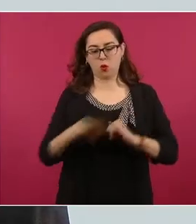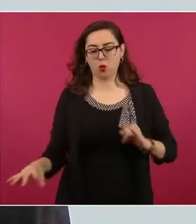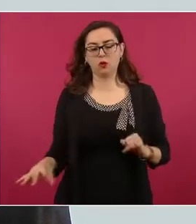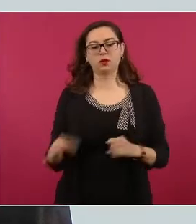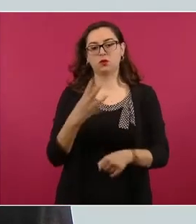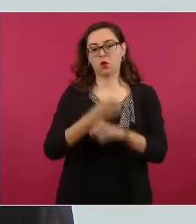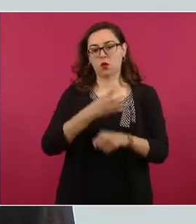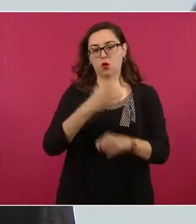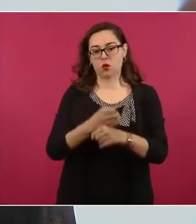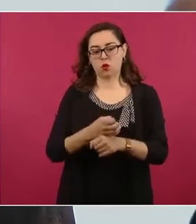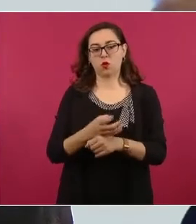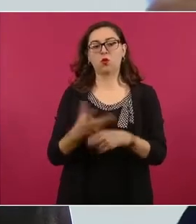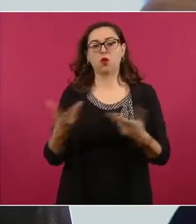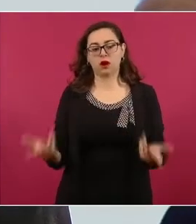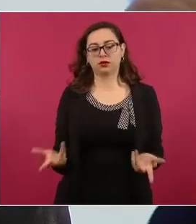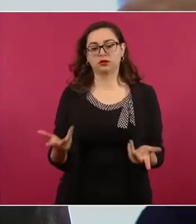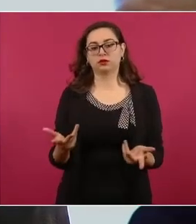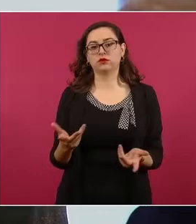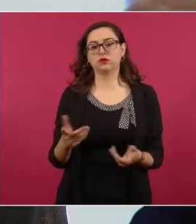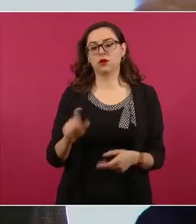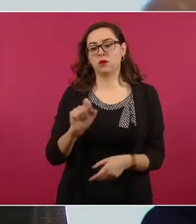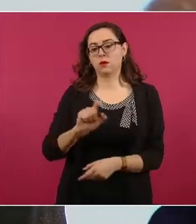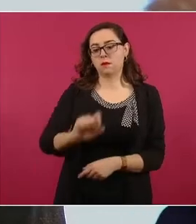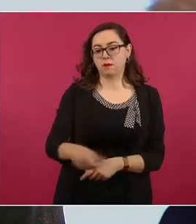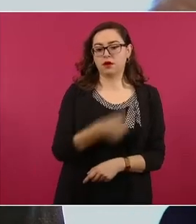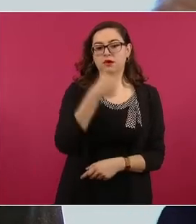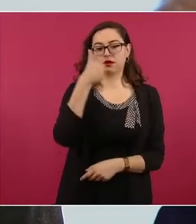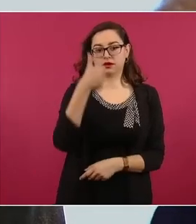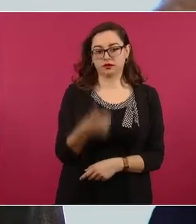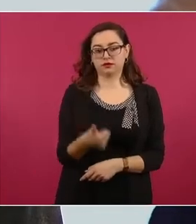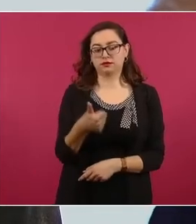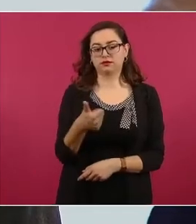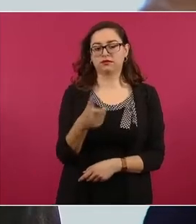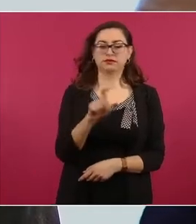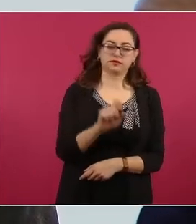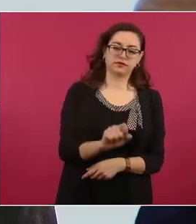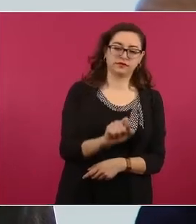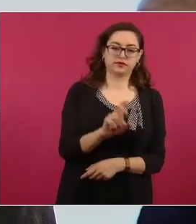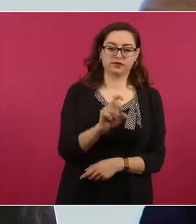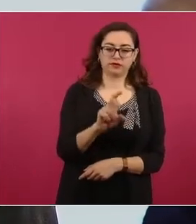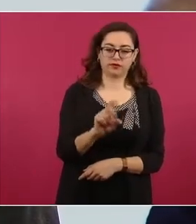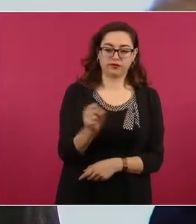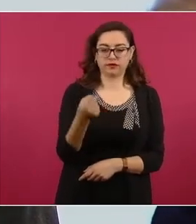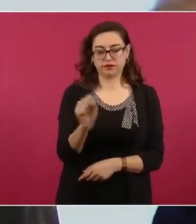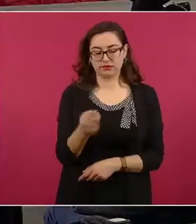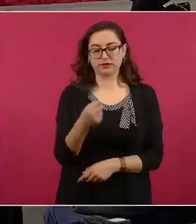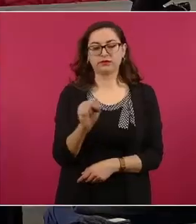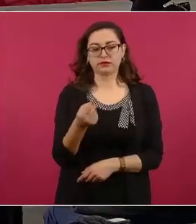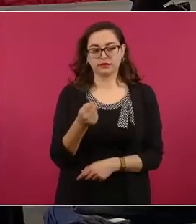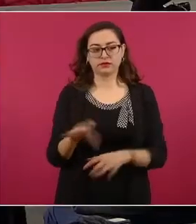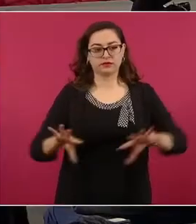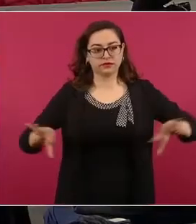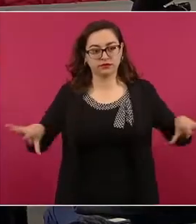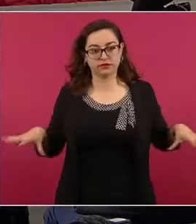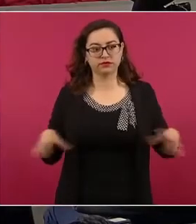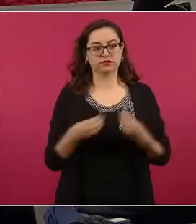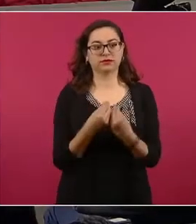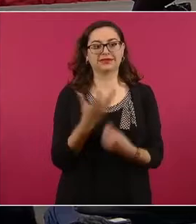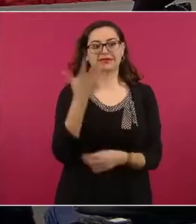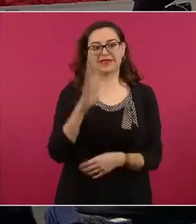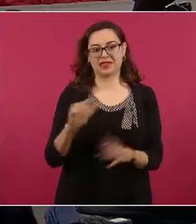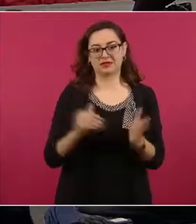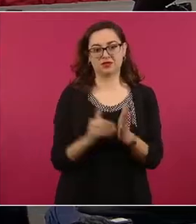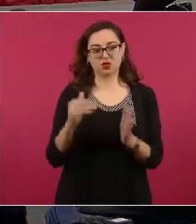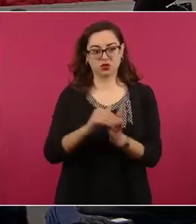millones, 3.200 será el entre el 26 y el 30 de septiembre. Como ya habíamos